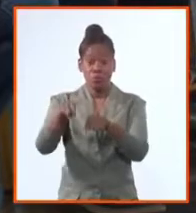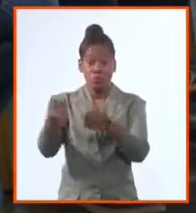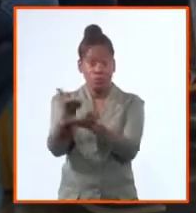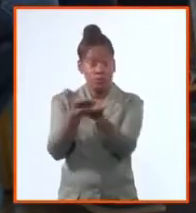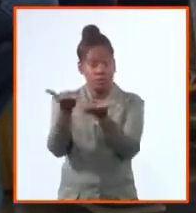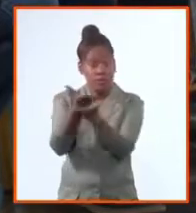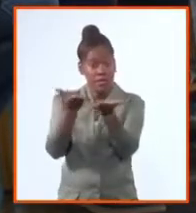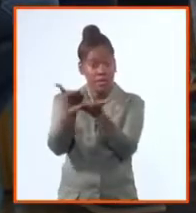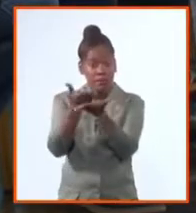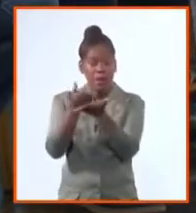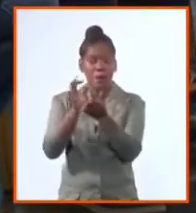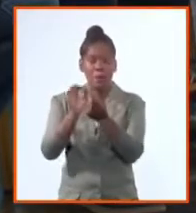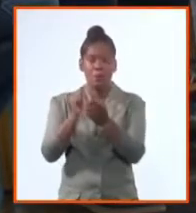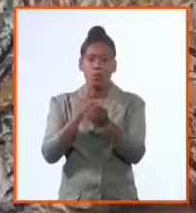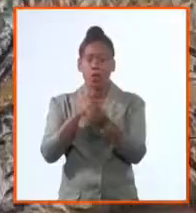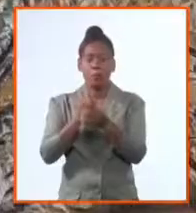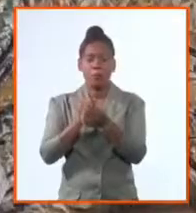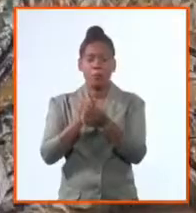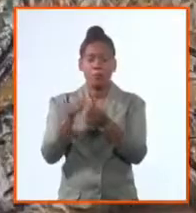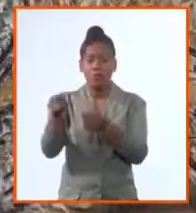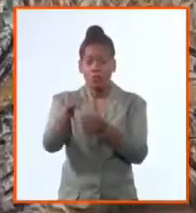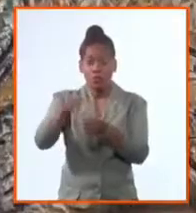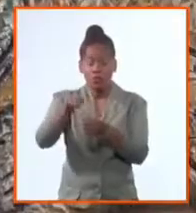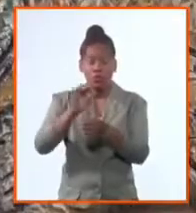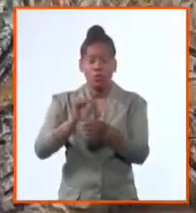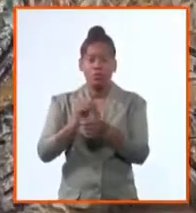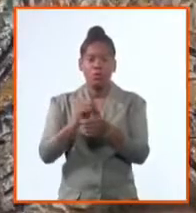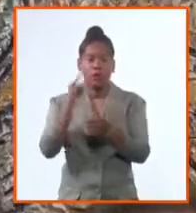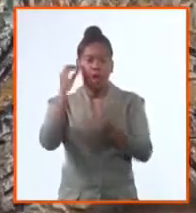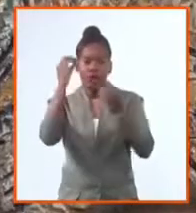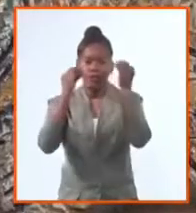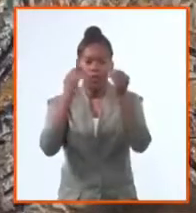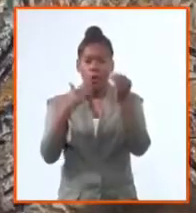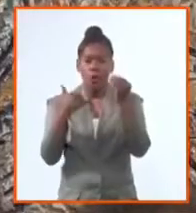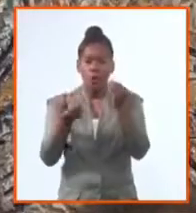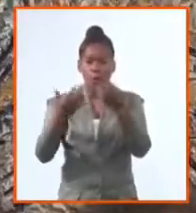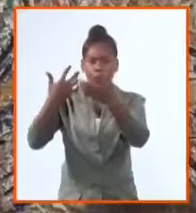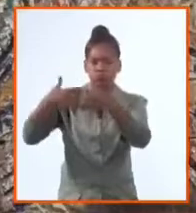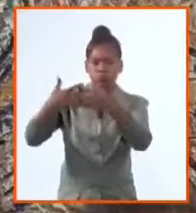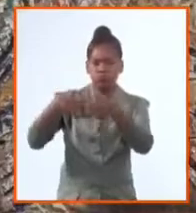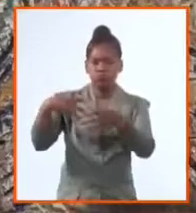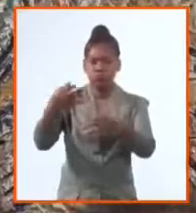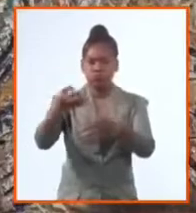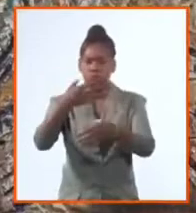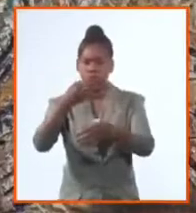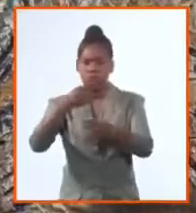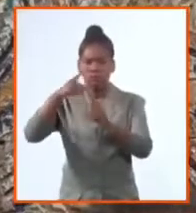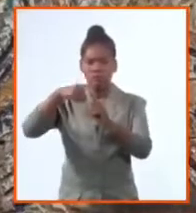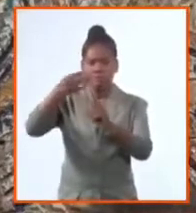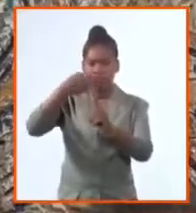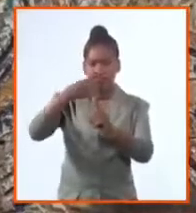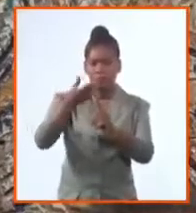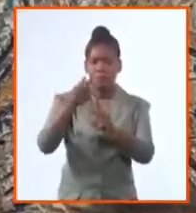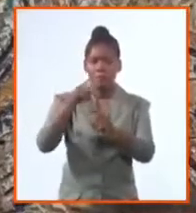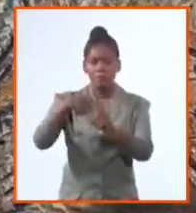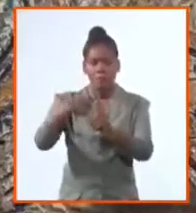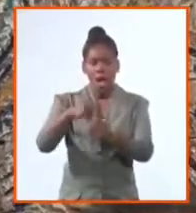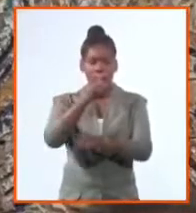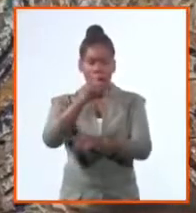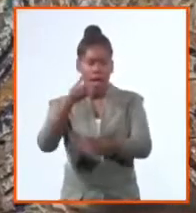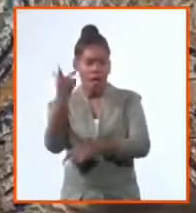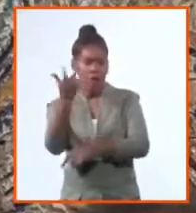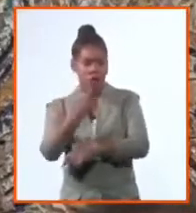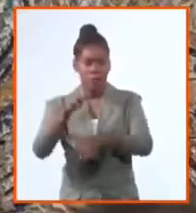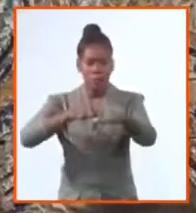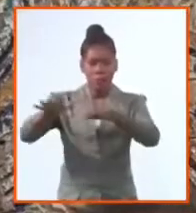apreciar los temas de vacuna, cómo el mundo se estaba moviendo, y en el mundo hay más de una veintena de países que no han podido vacunar ni al 1%